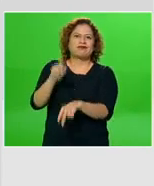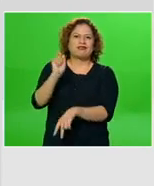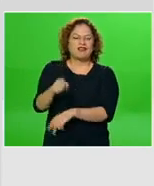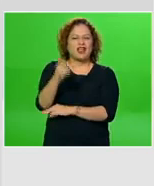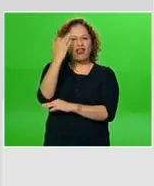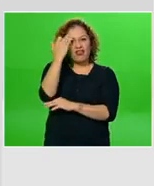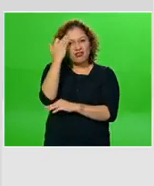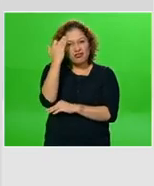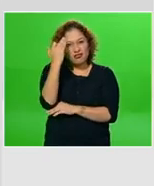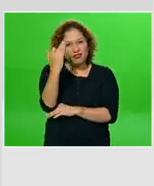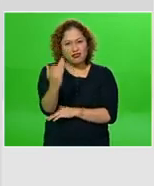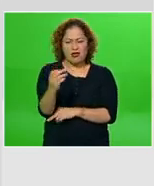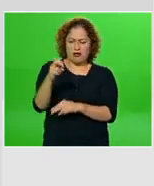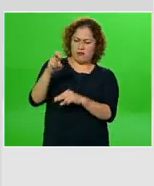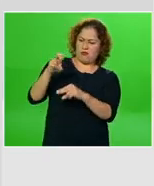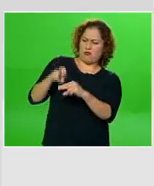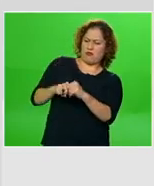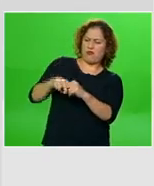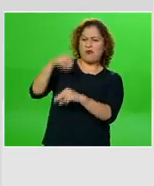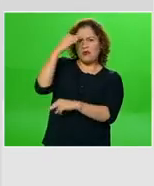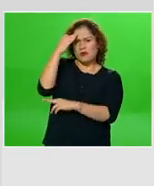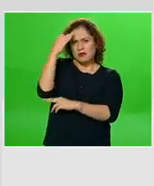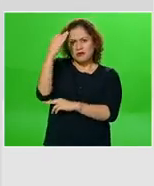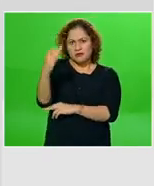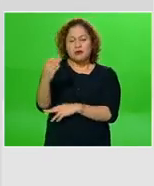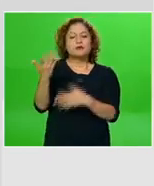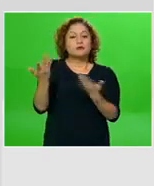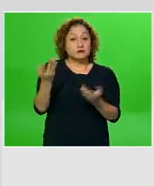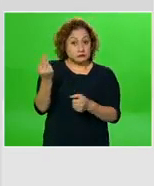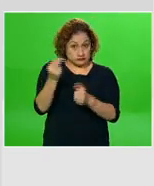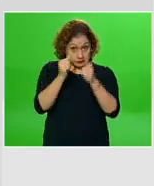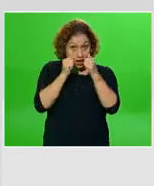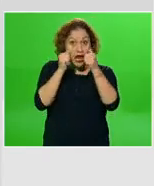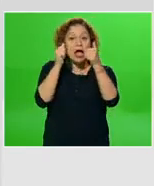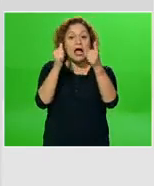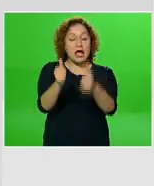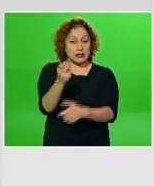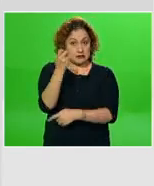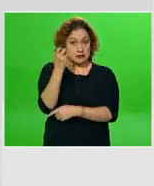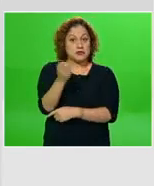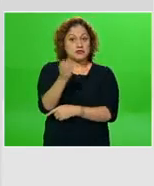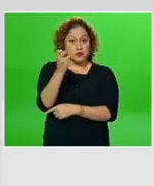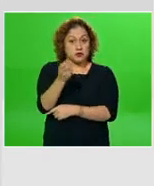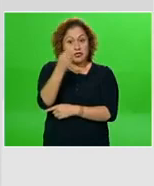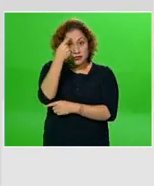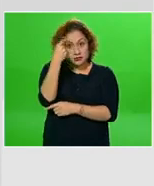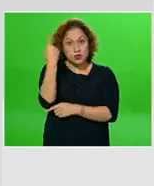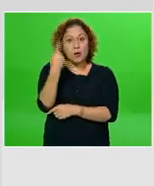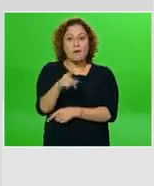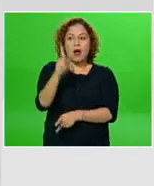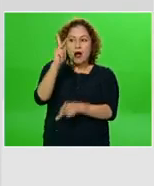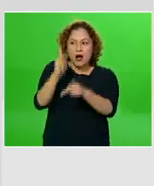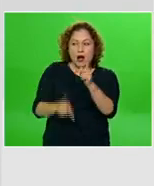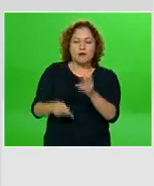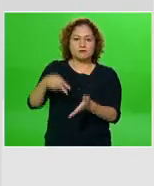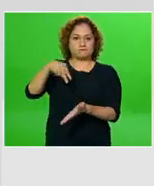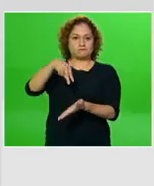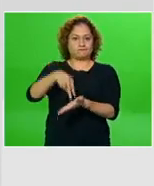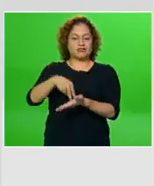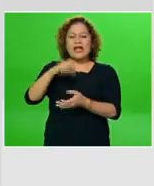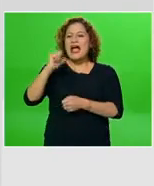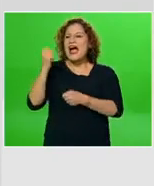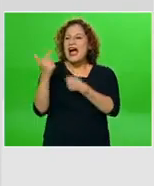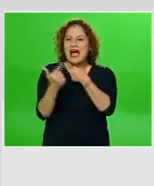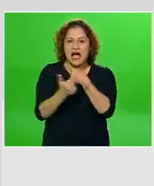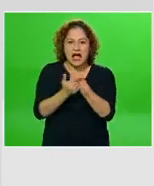estar sentados y tendríamos que estar sobre todo pendientes de realizar una cierta crianza tanto tiempo